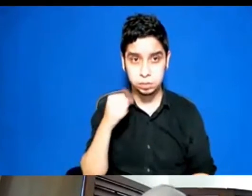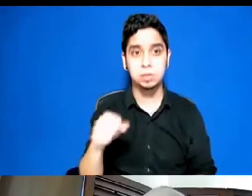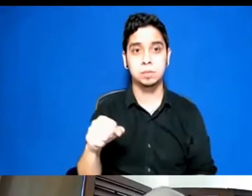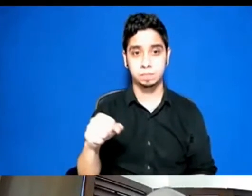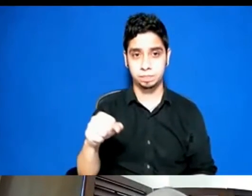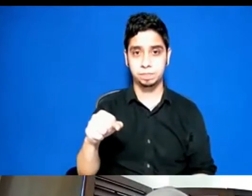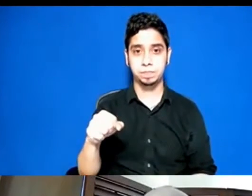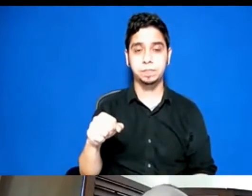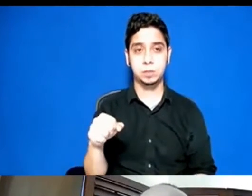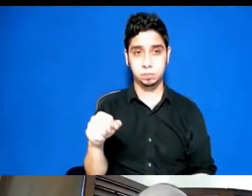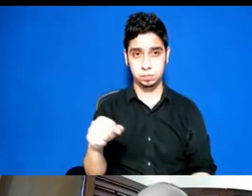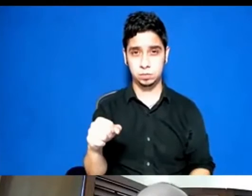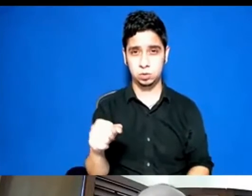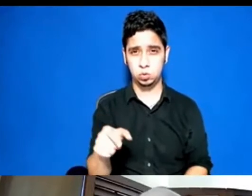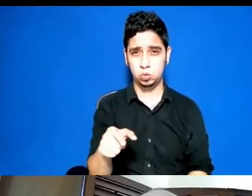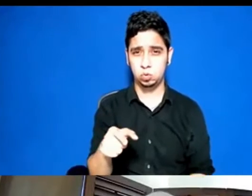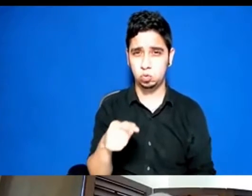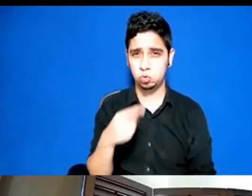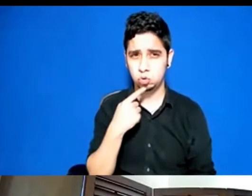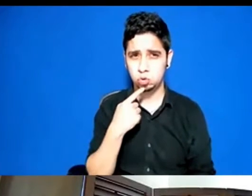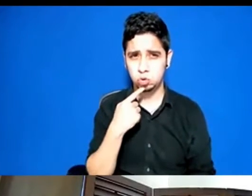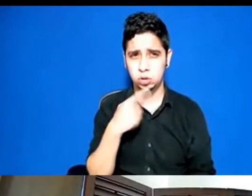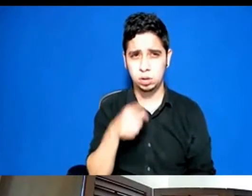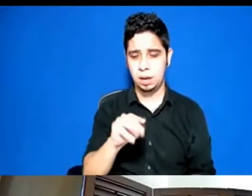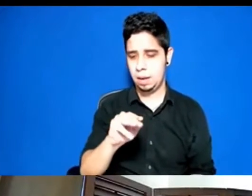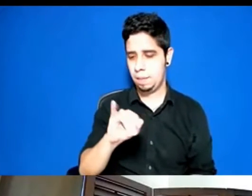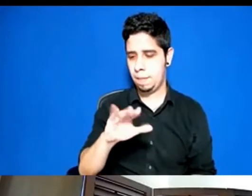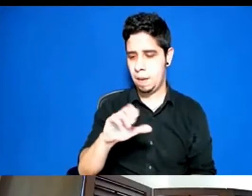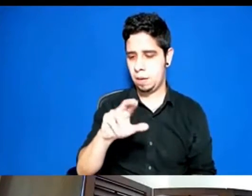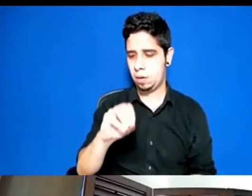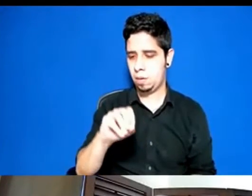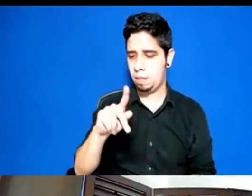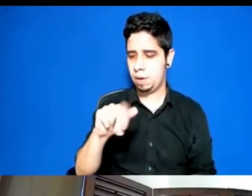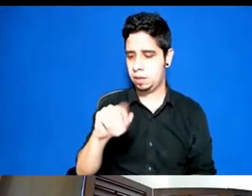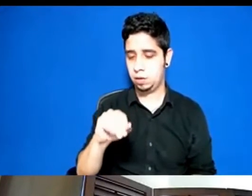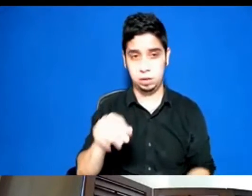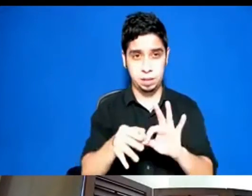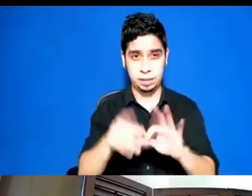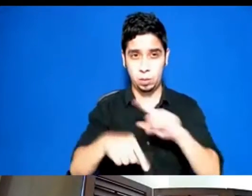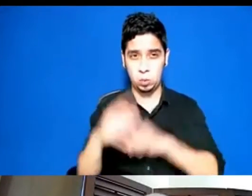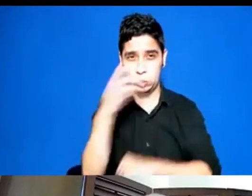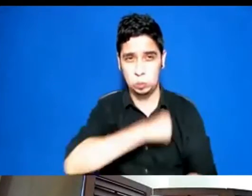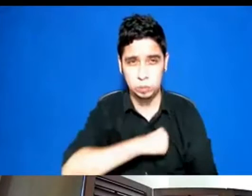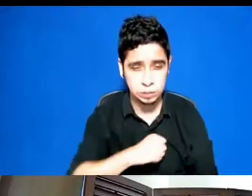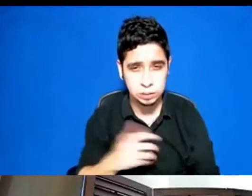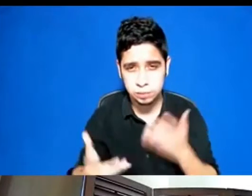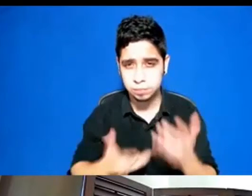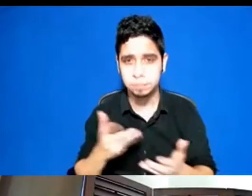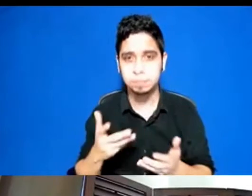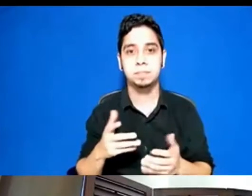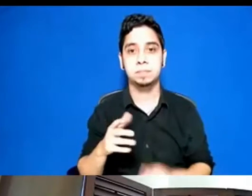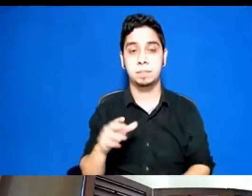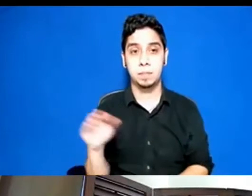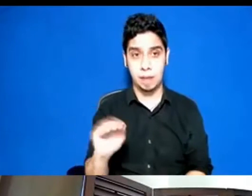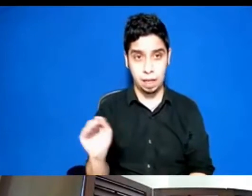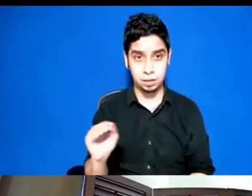mejor. Ahora sí. Me oyen. Estamos hablando de microplástico. Es que se perdió eso. El pobre W no pudo coger esa información. Okay. Pues nada,